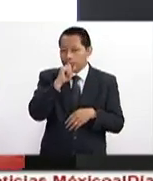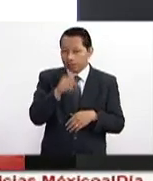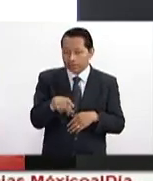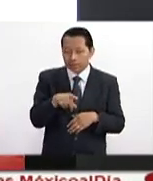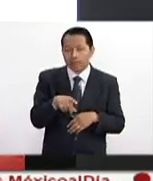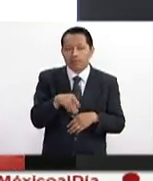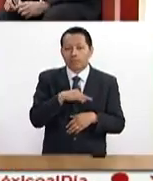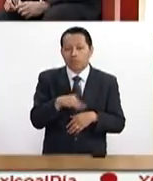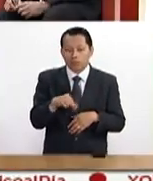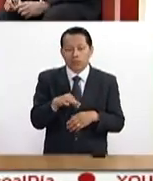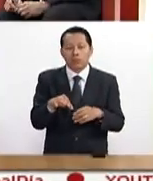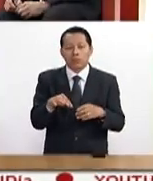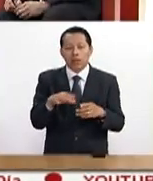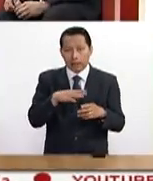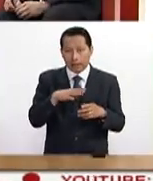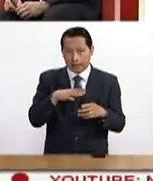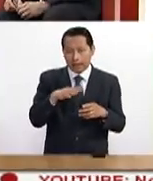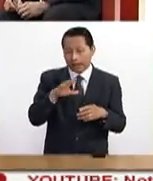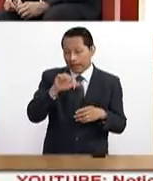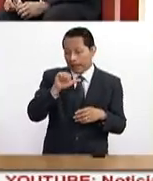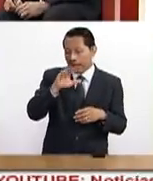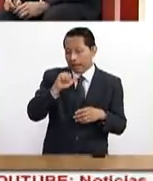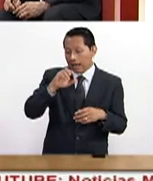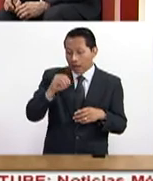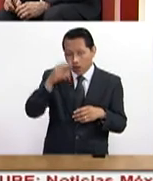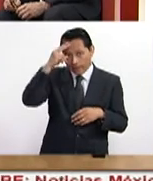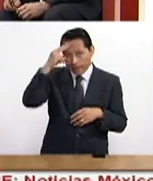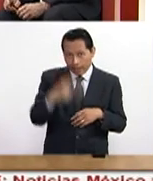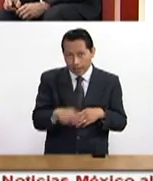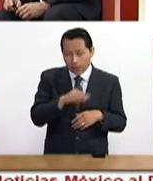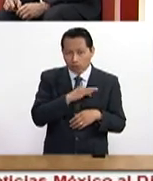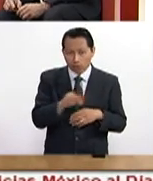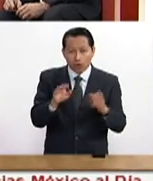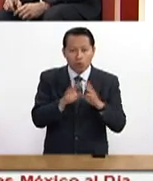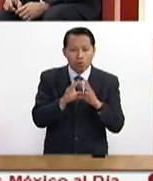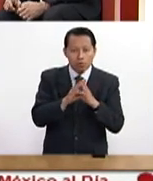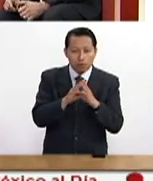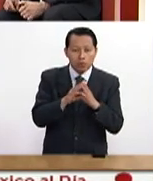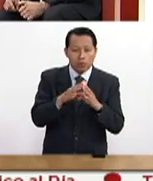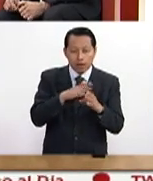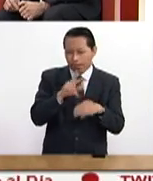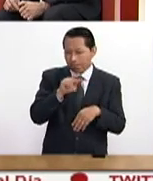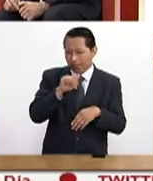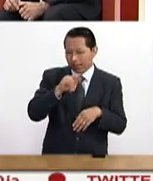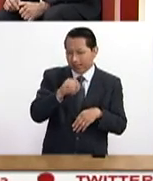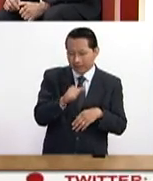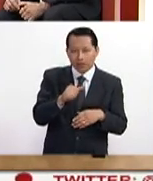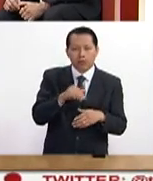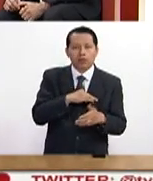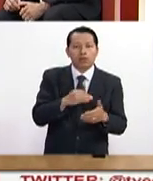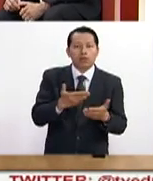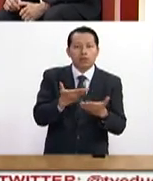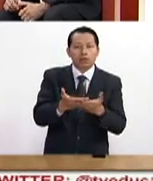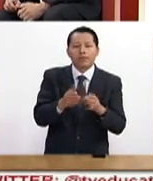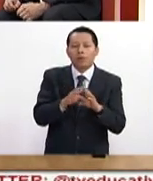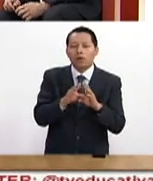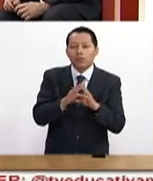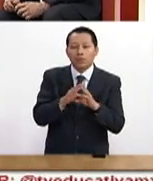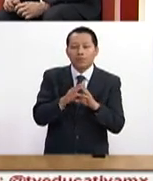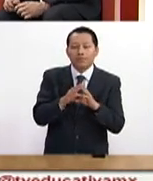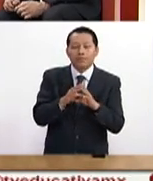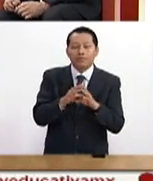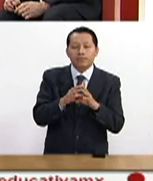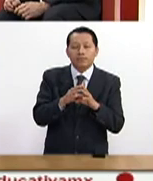de sacar el cacao mexicano otra vez a la palestra, claro, tiene mucho que ver con que también